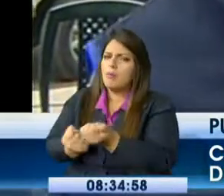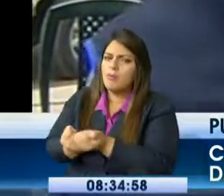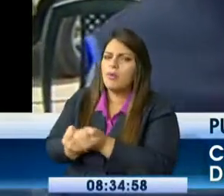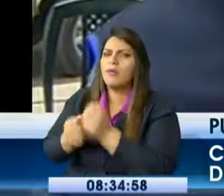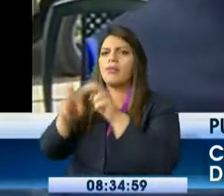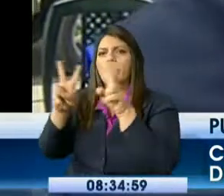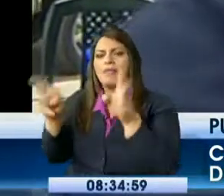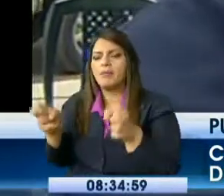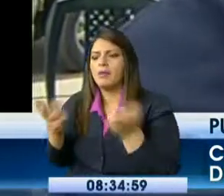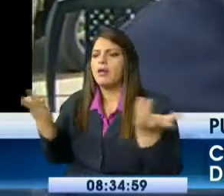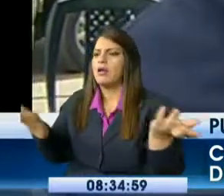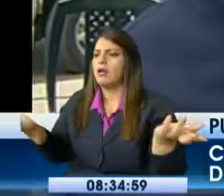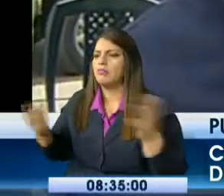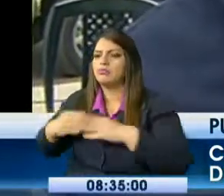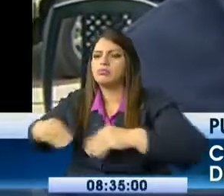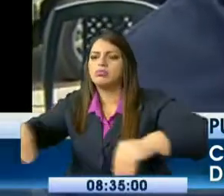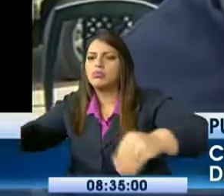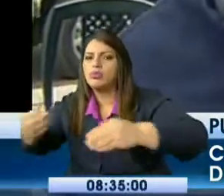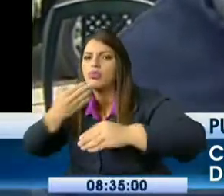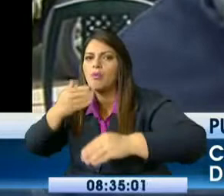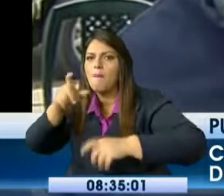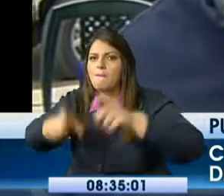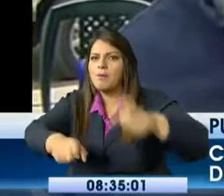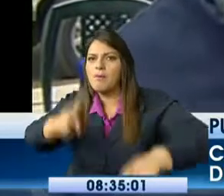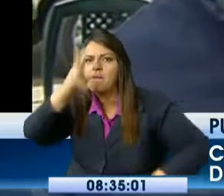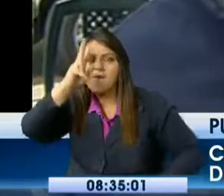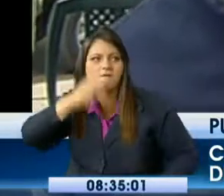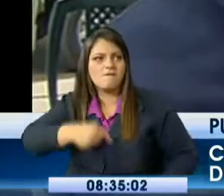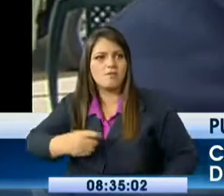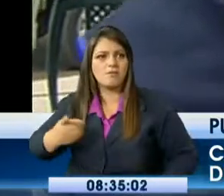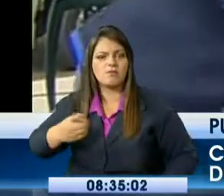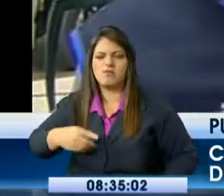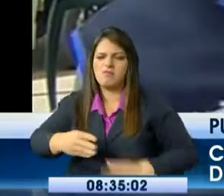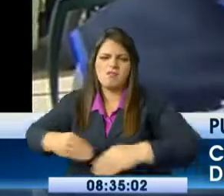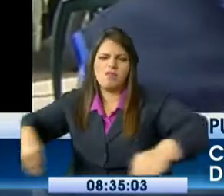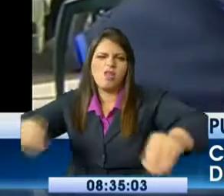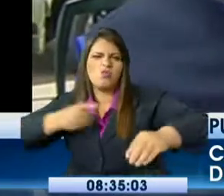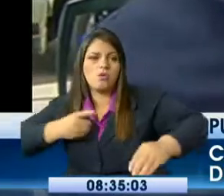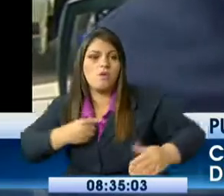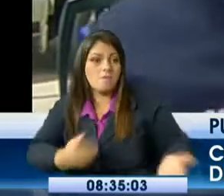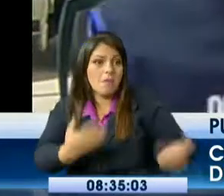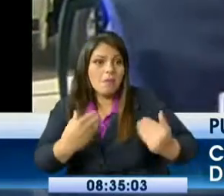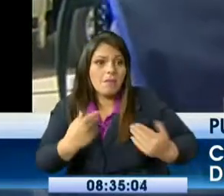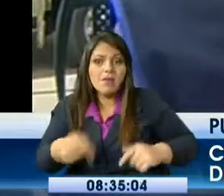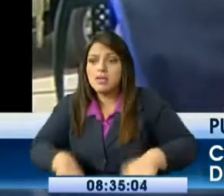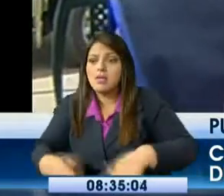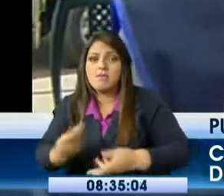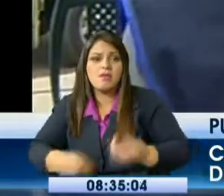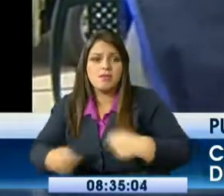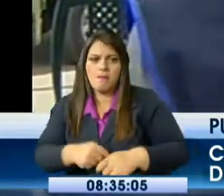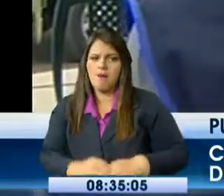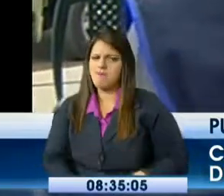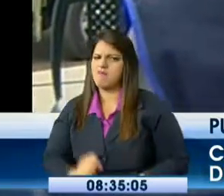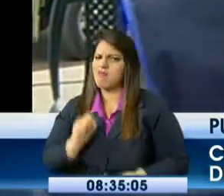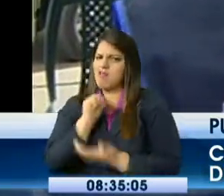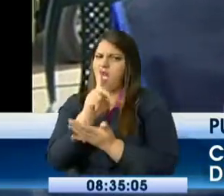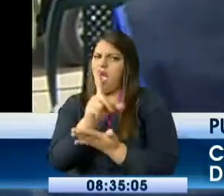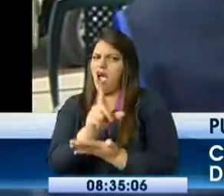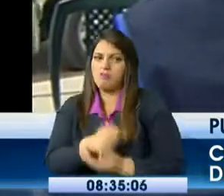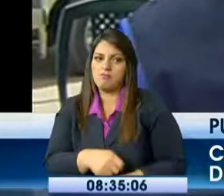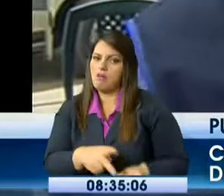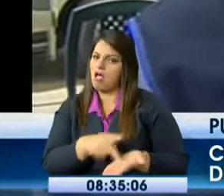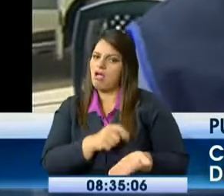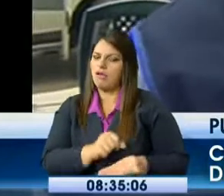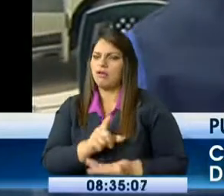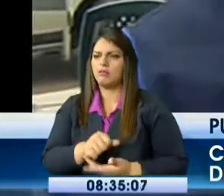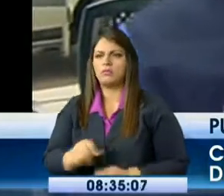hecho, es más, ya evitamos una estafa de 2,5 millones de dólares. Ya lo evitamos, ellos están conscientes, porque cuando me trajeron los documentos, obviamente, pudimos